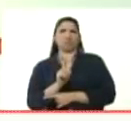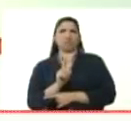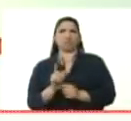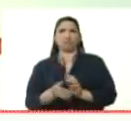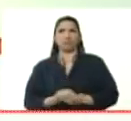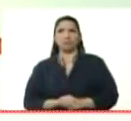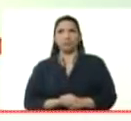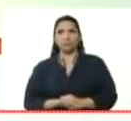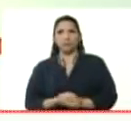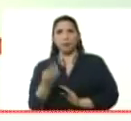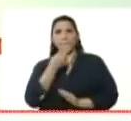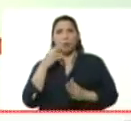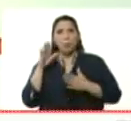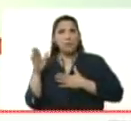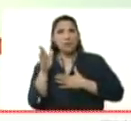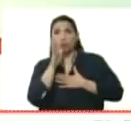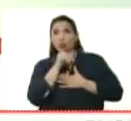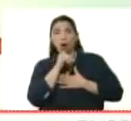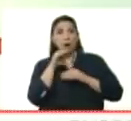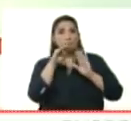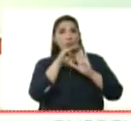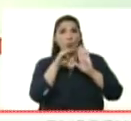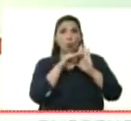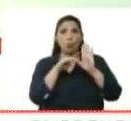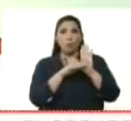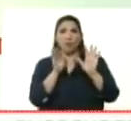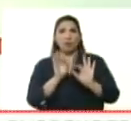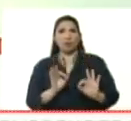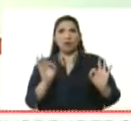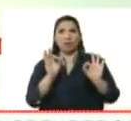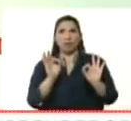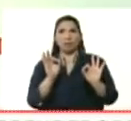Lo que promete no cumple nada.